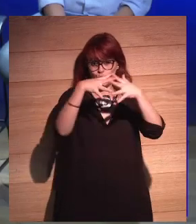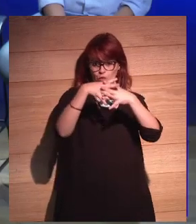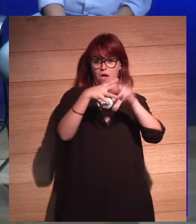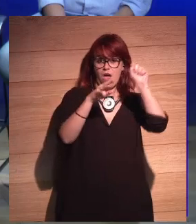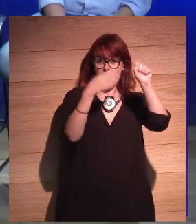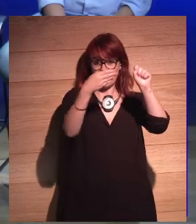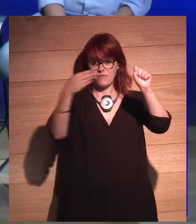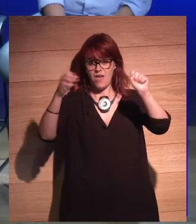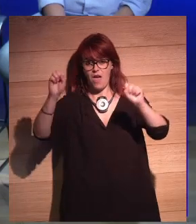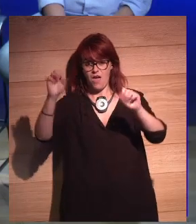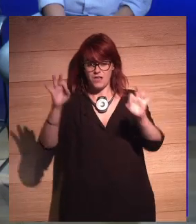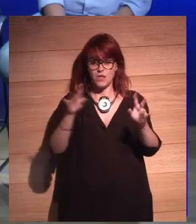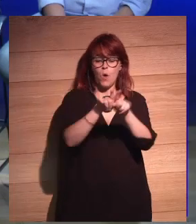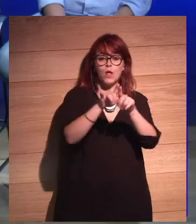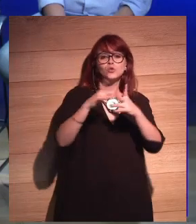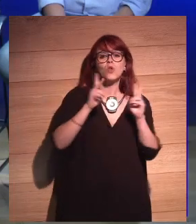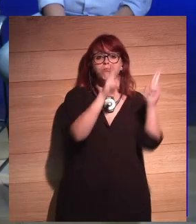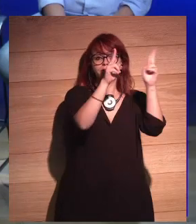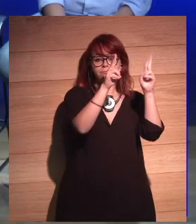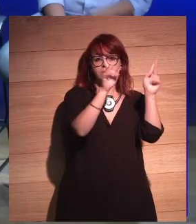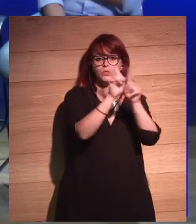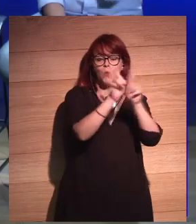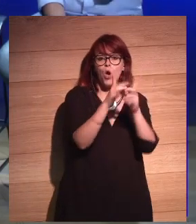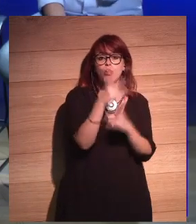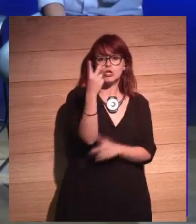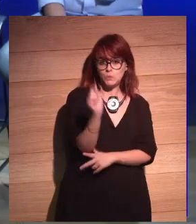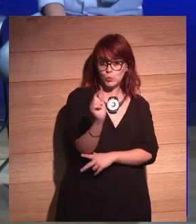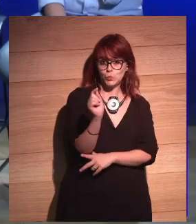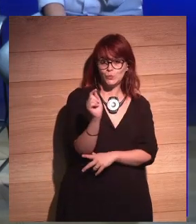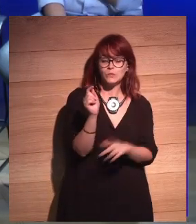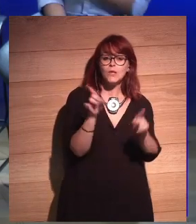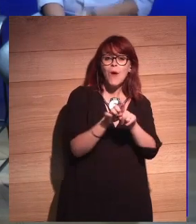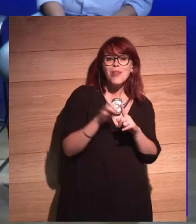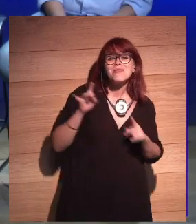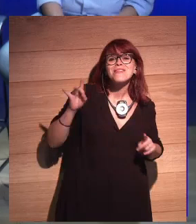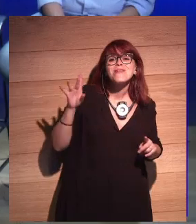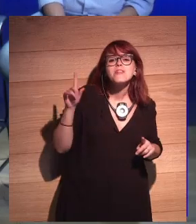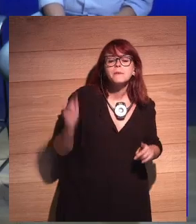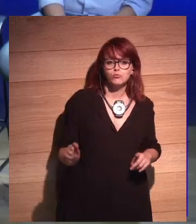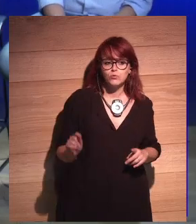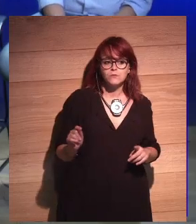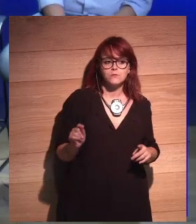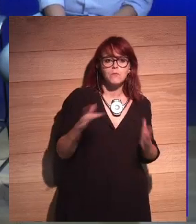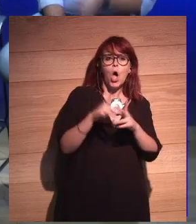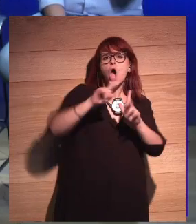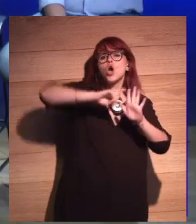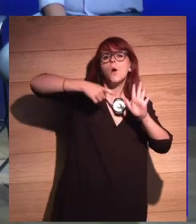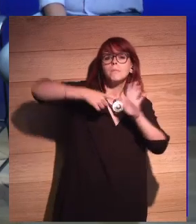estructura propia dinámica, ellos solo tocaban una parte de la partitura, duraba 2 minutos, aquel día duró 15 minutos, tocaron la obra